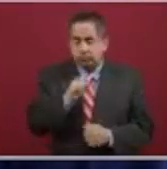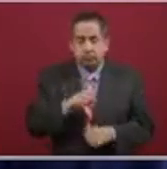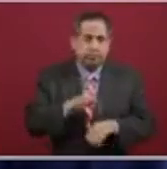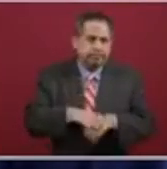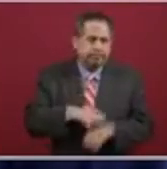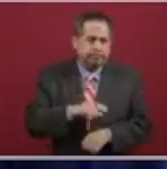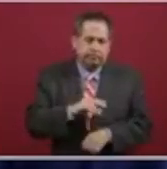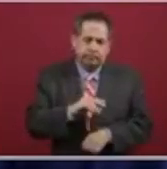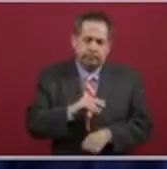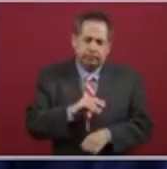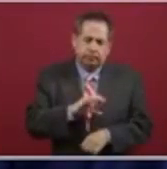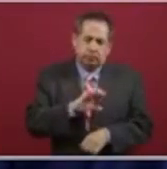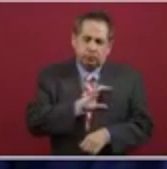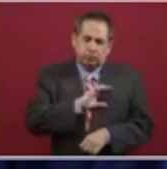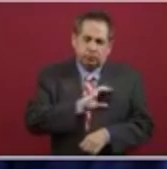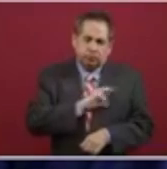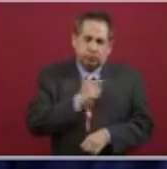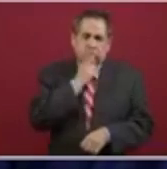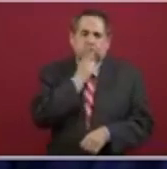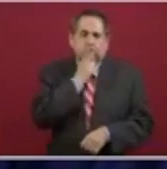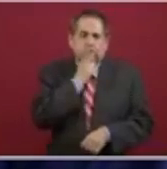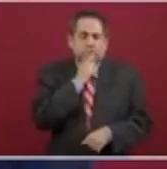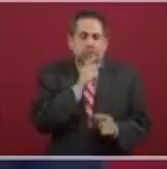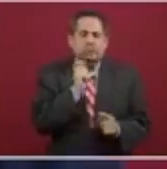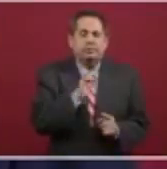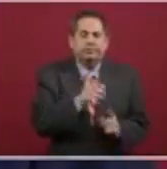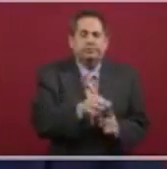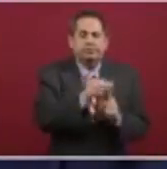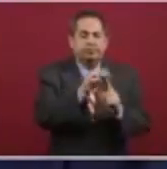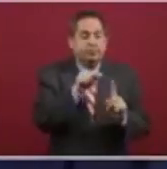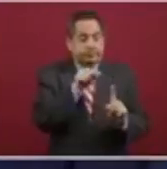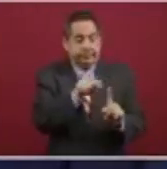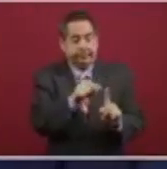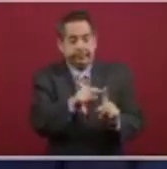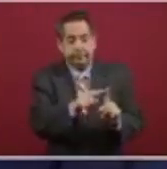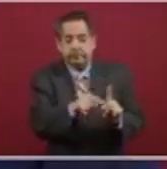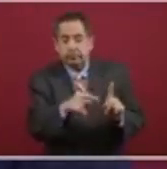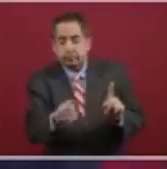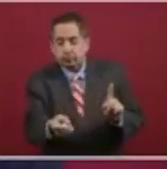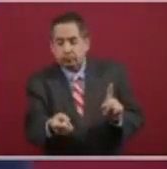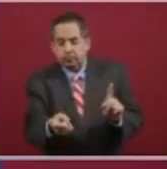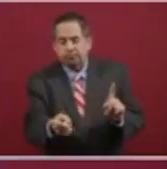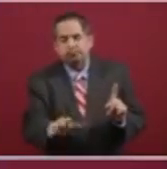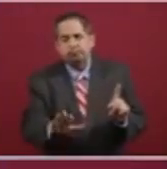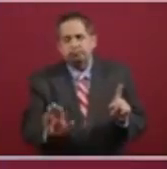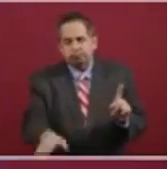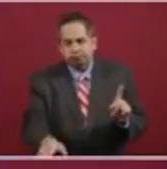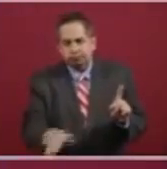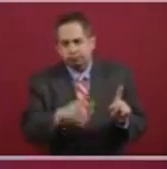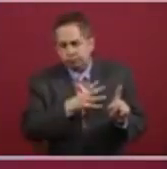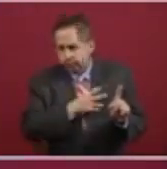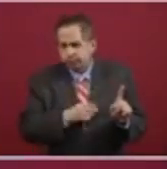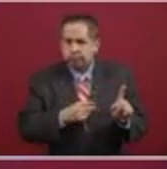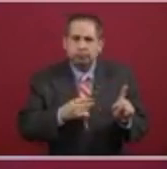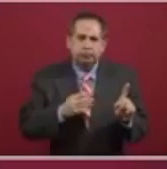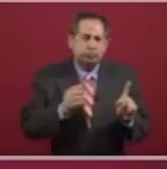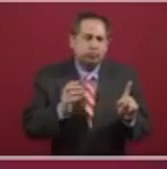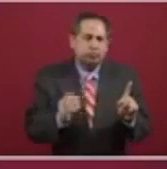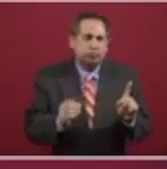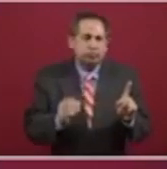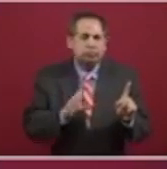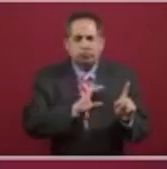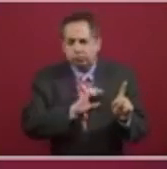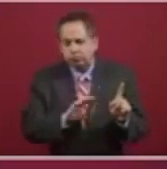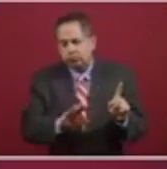especial a las mamás que han perdido por la violencia a sus